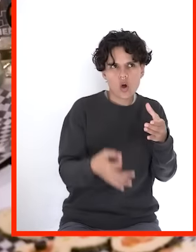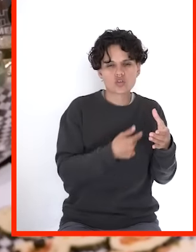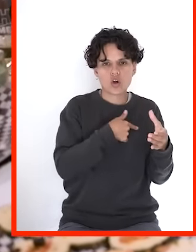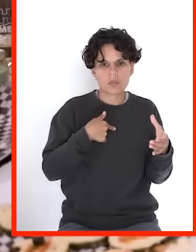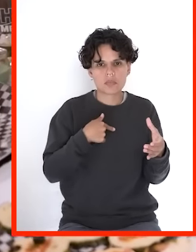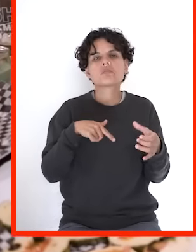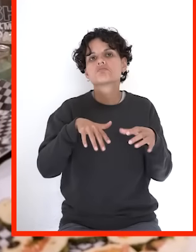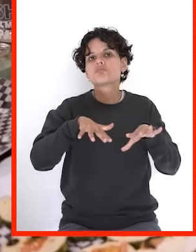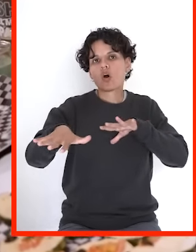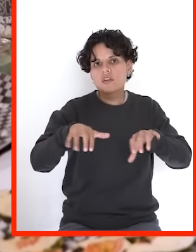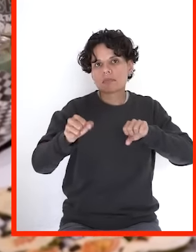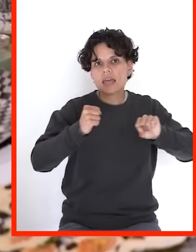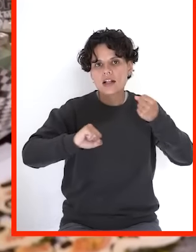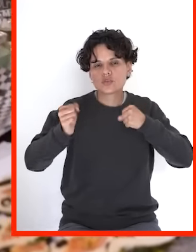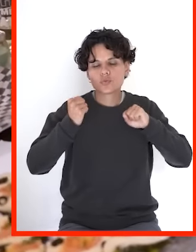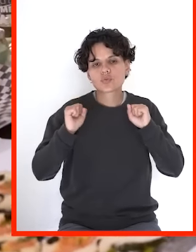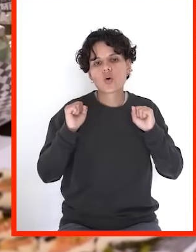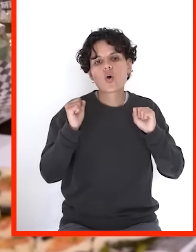Original. Claro,